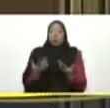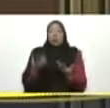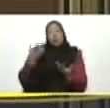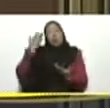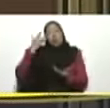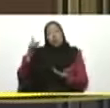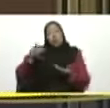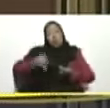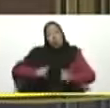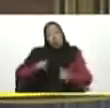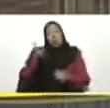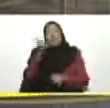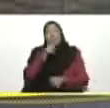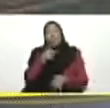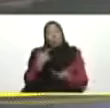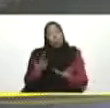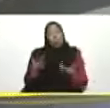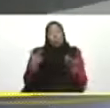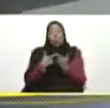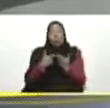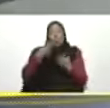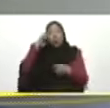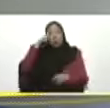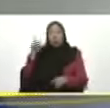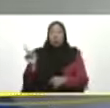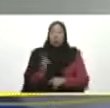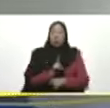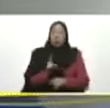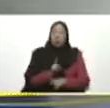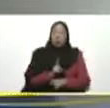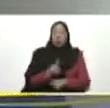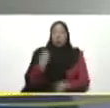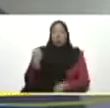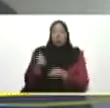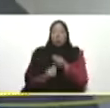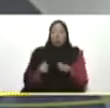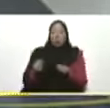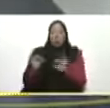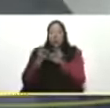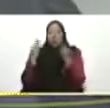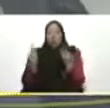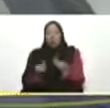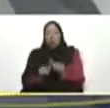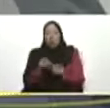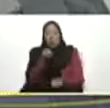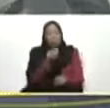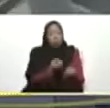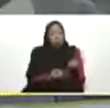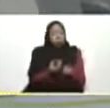quizás no hubiera sido el gran guerrero, porque quizás se hubiera dedicado a la hacienda,